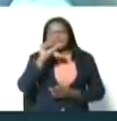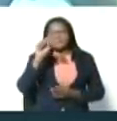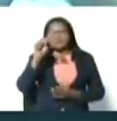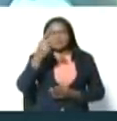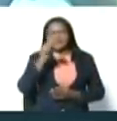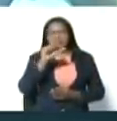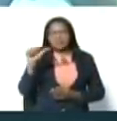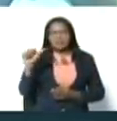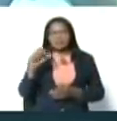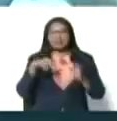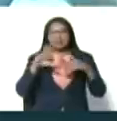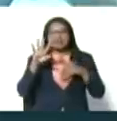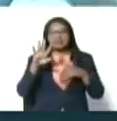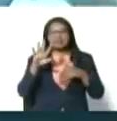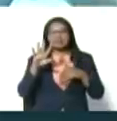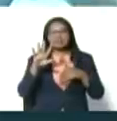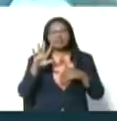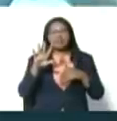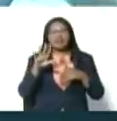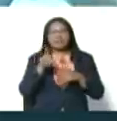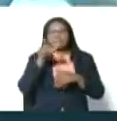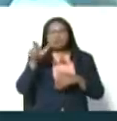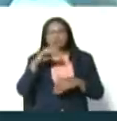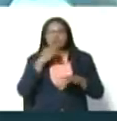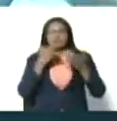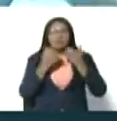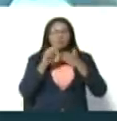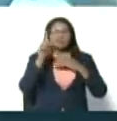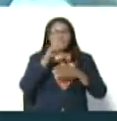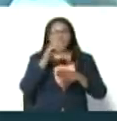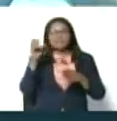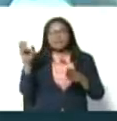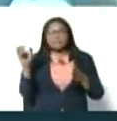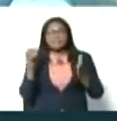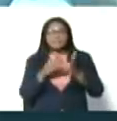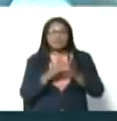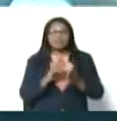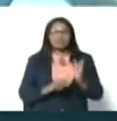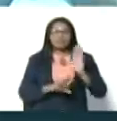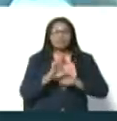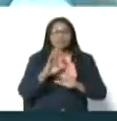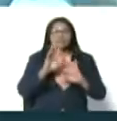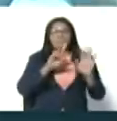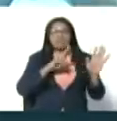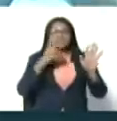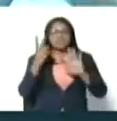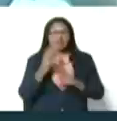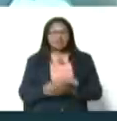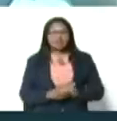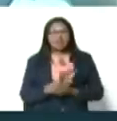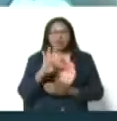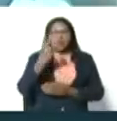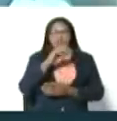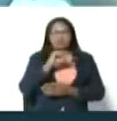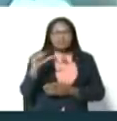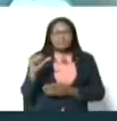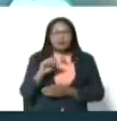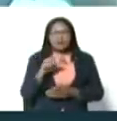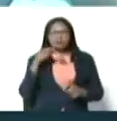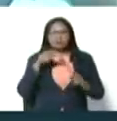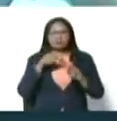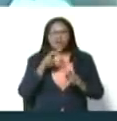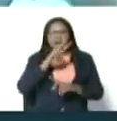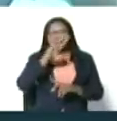tuvimos 15 activos por cada 100.000 habitantes. La tercera semana subimos a 17. La cuarta semana llegamos